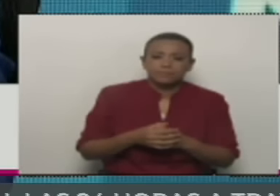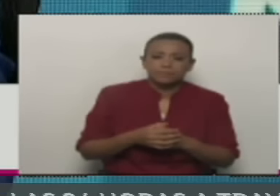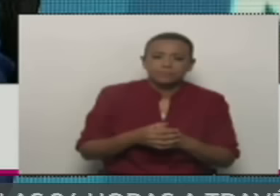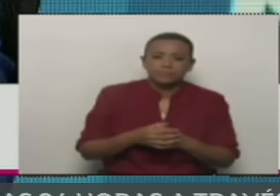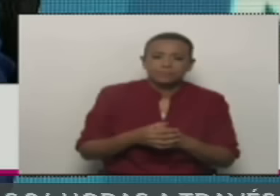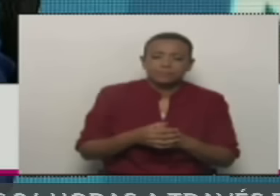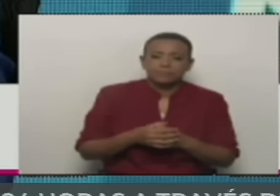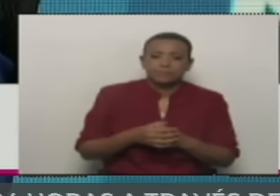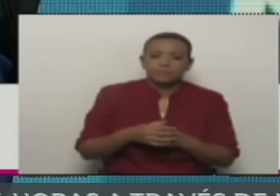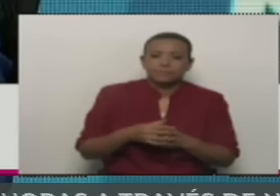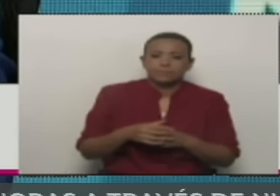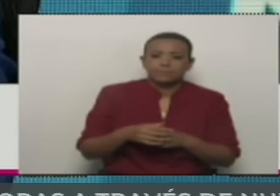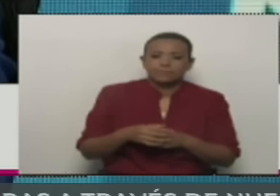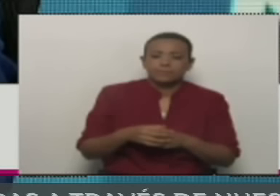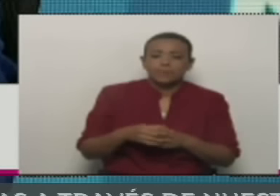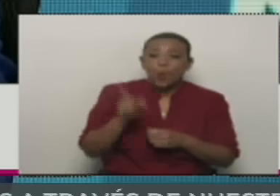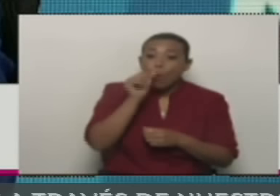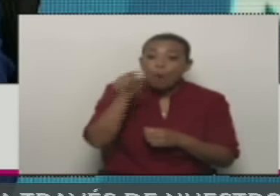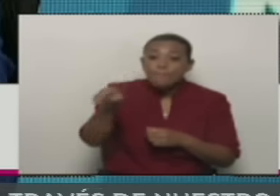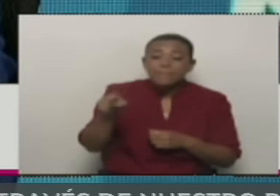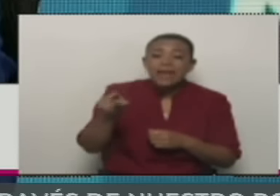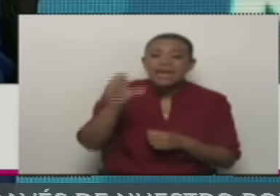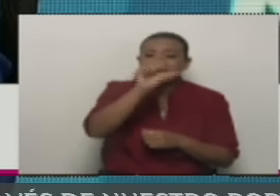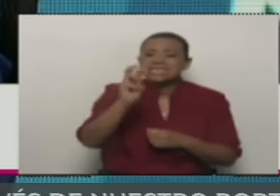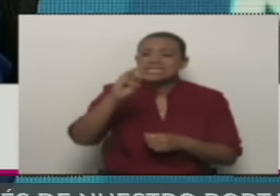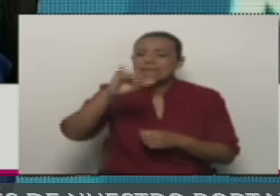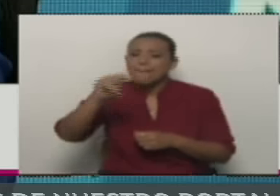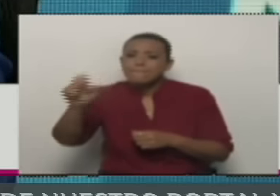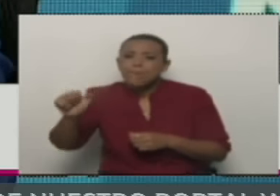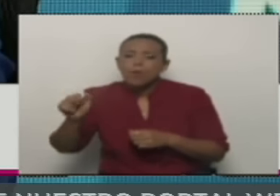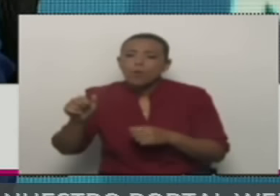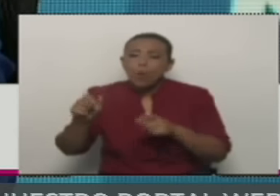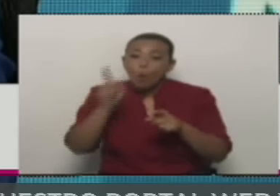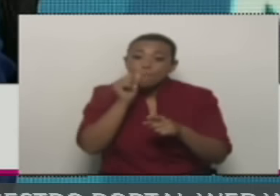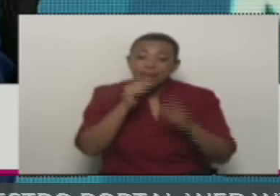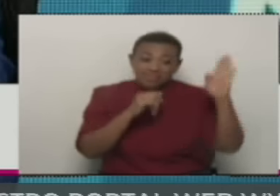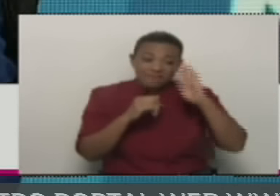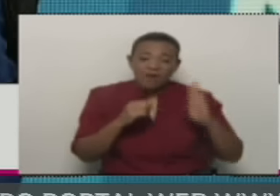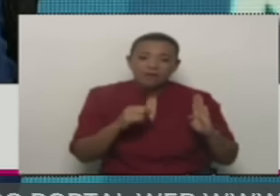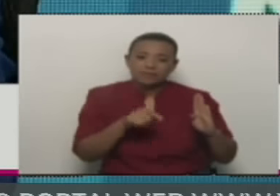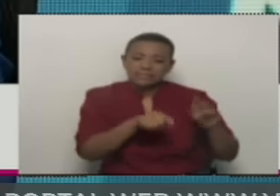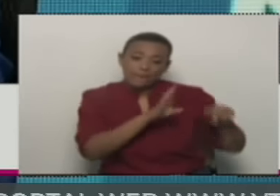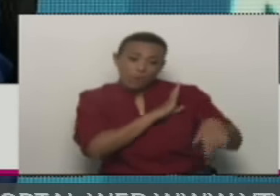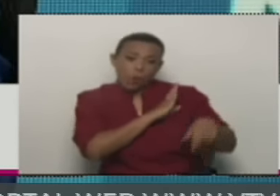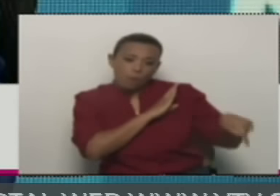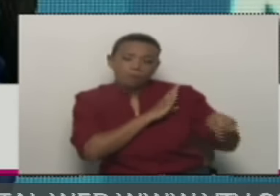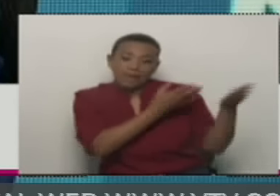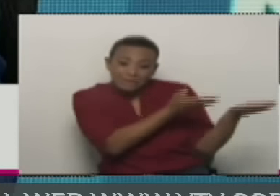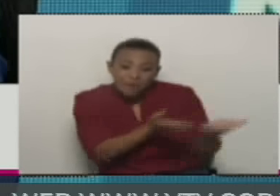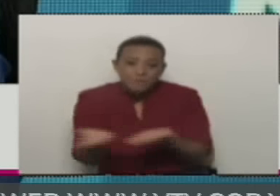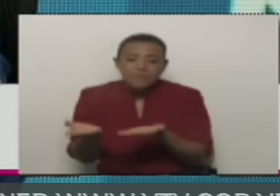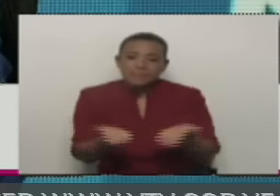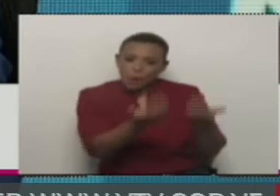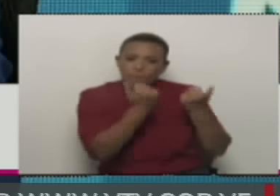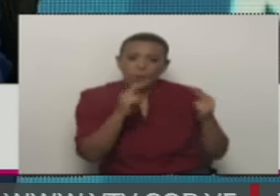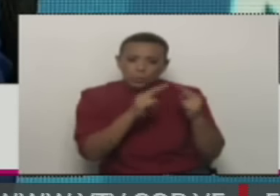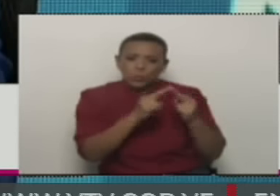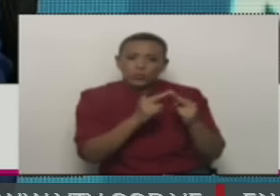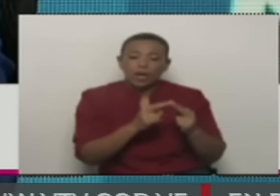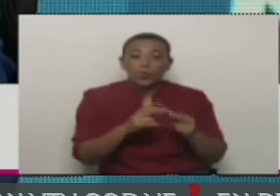Magallanes, Simón Magallanes, Marlos dos Santos, del movimiento Sin Tierra, bienvenido. ¿Usted